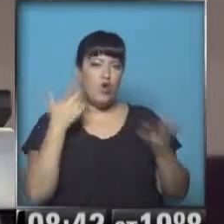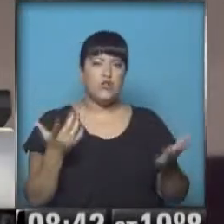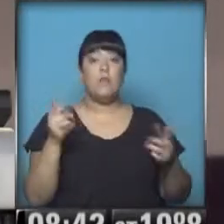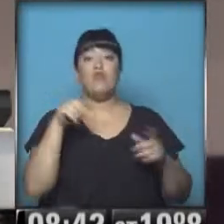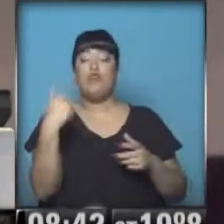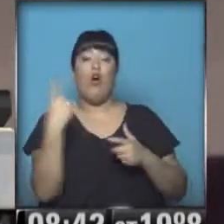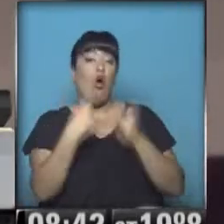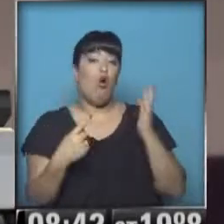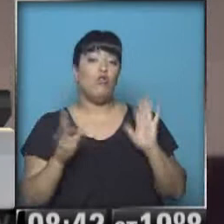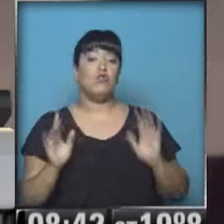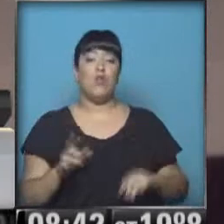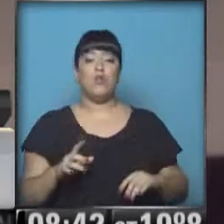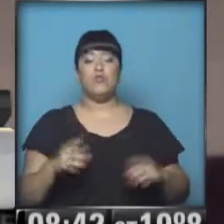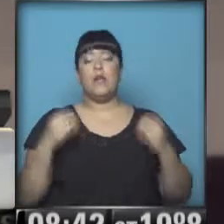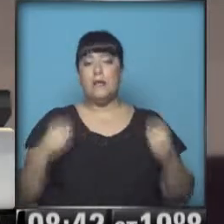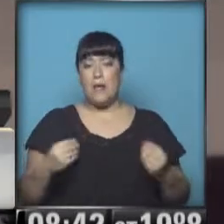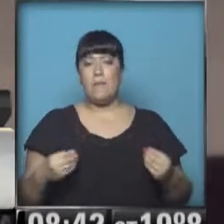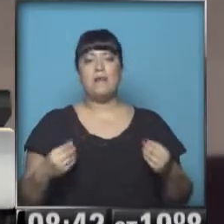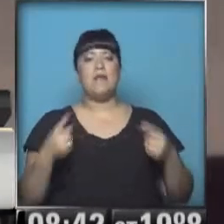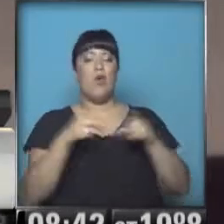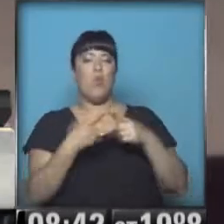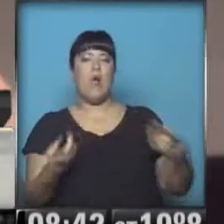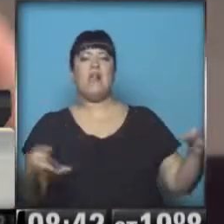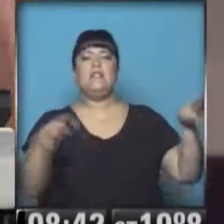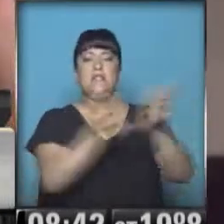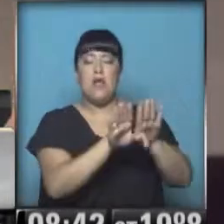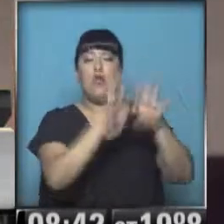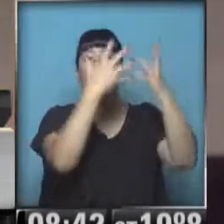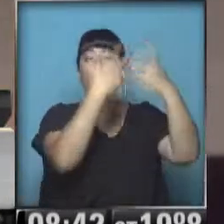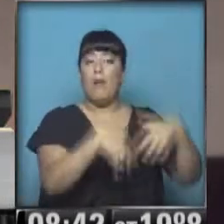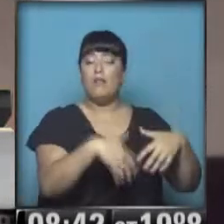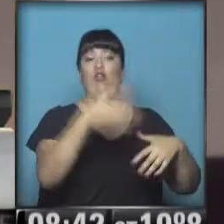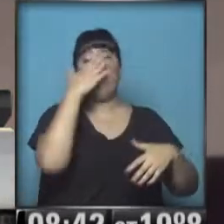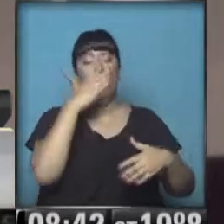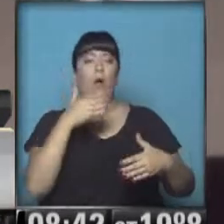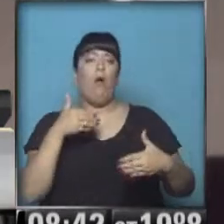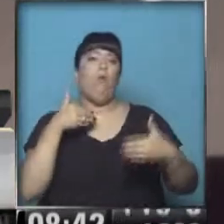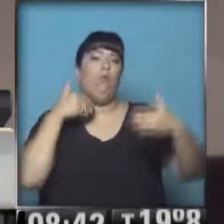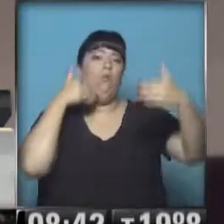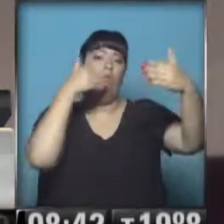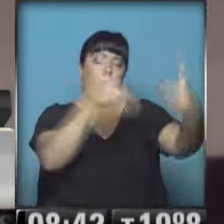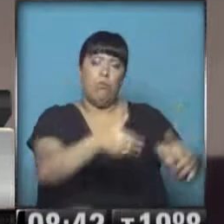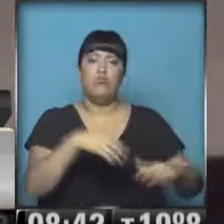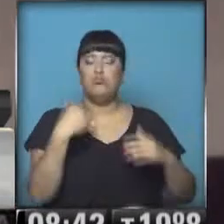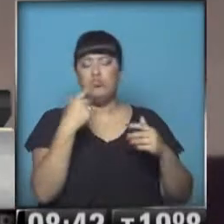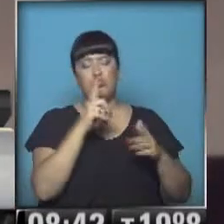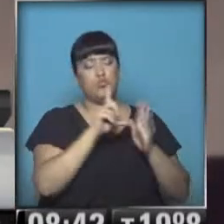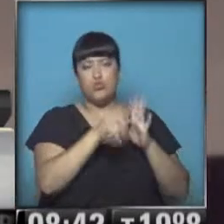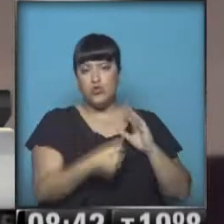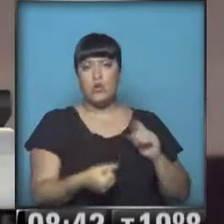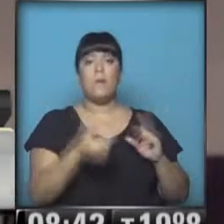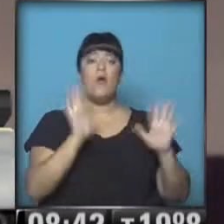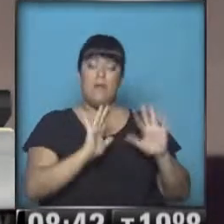otras ocasiones en las que lo que opera es el encierro automático y luego procesos que duran mucho tiempo y al cabo de los cuales muchas veces también hay